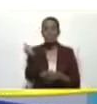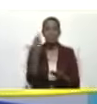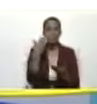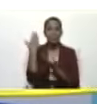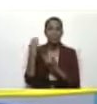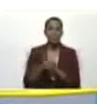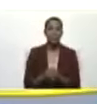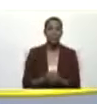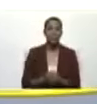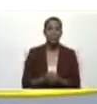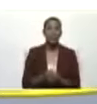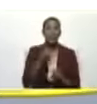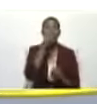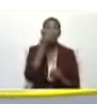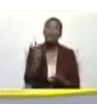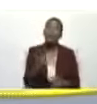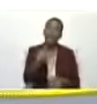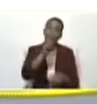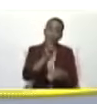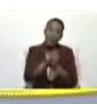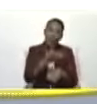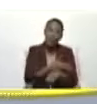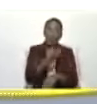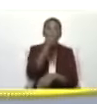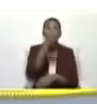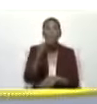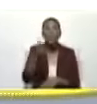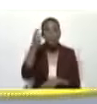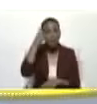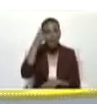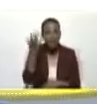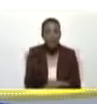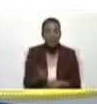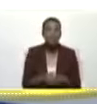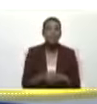ca bueno Primero que nada Buenos días